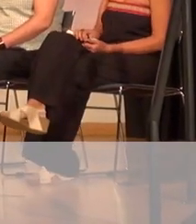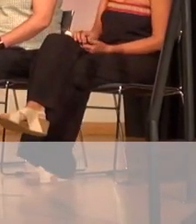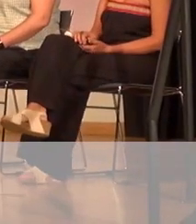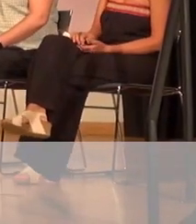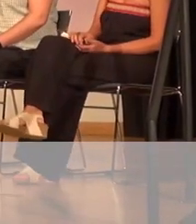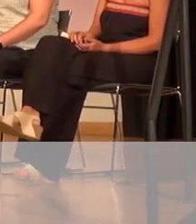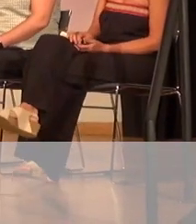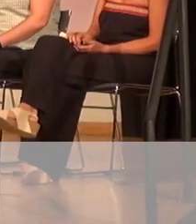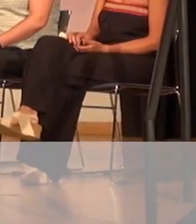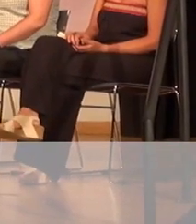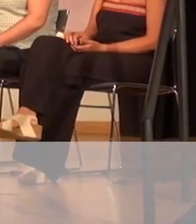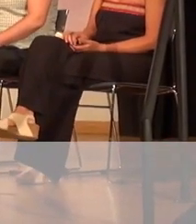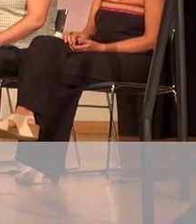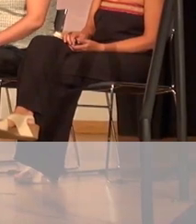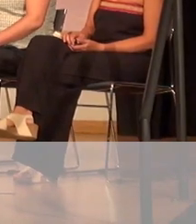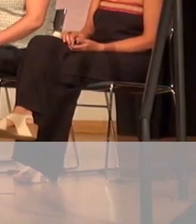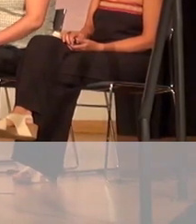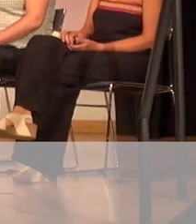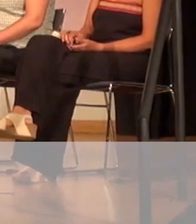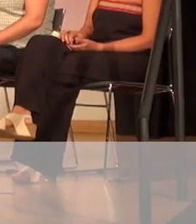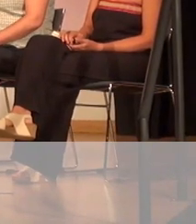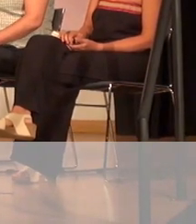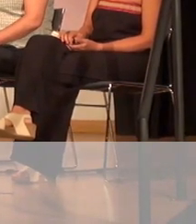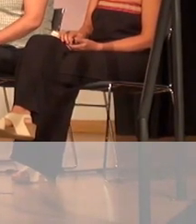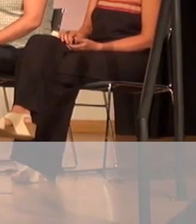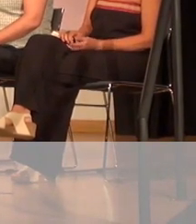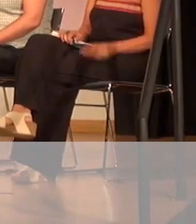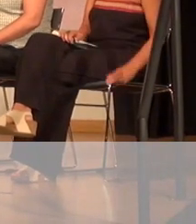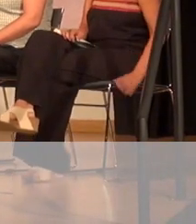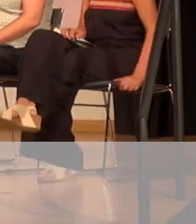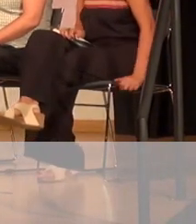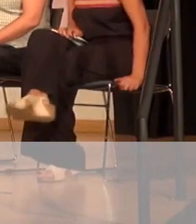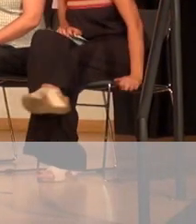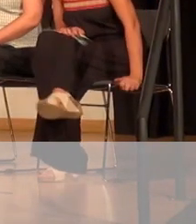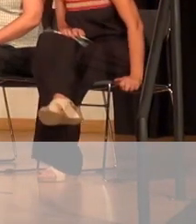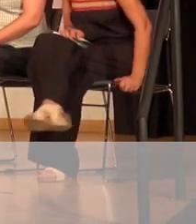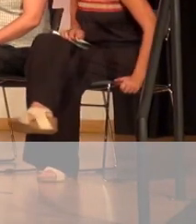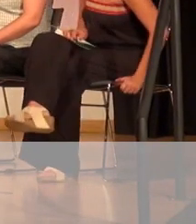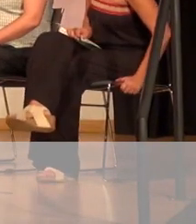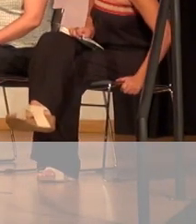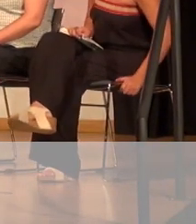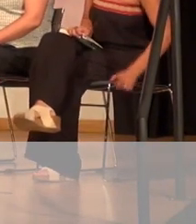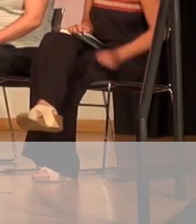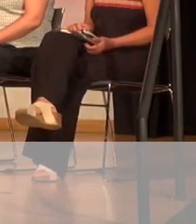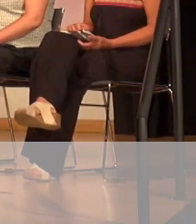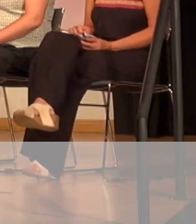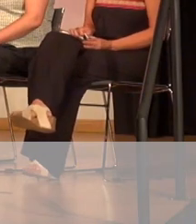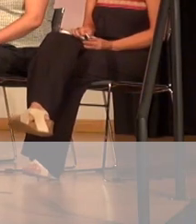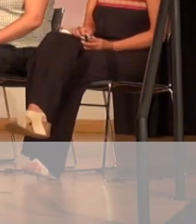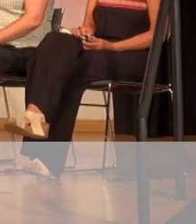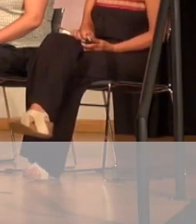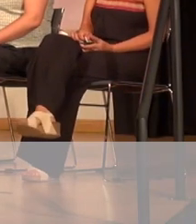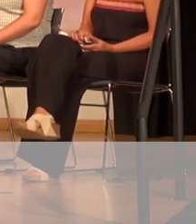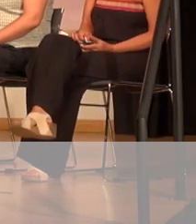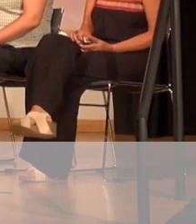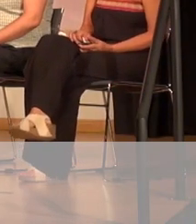habéis empezado a saludar los unos a los otros sin necesidad de ningún tipo de intermediación ni de presentación, lo